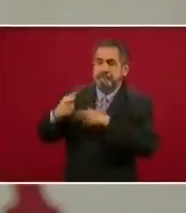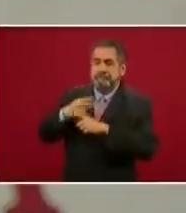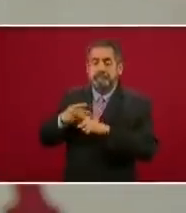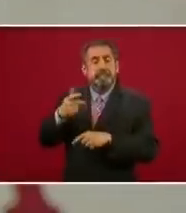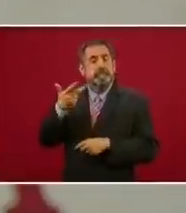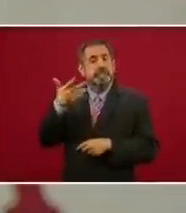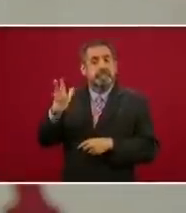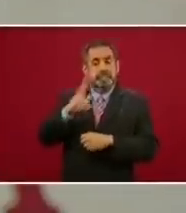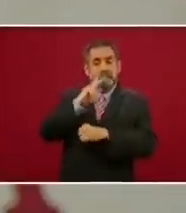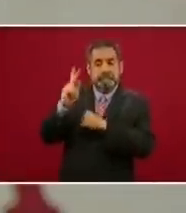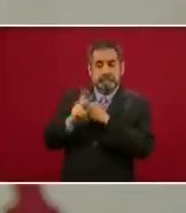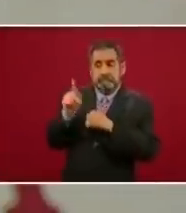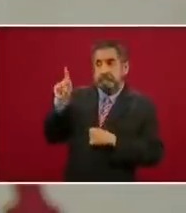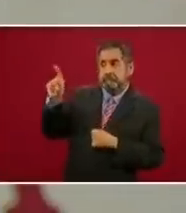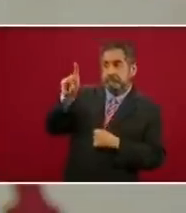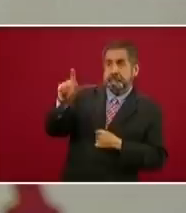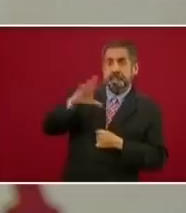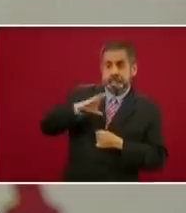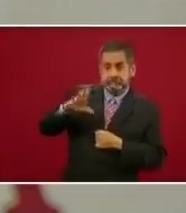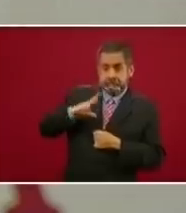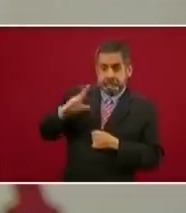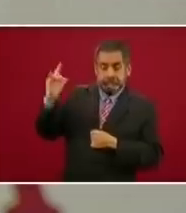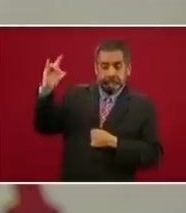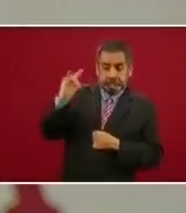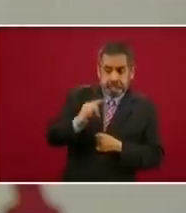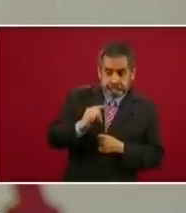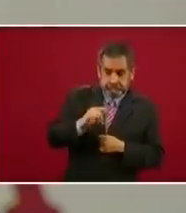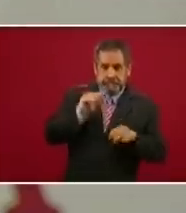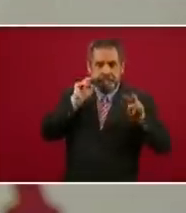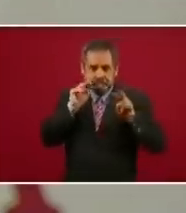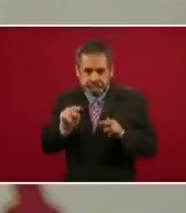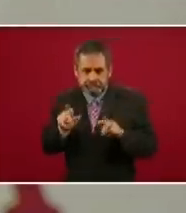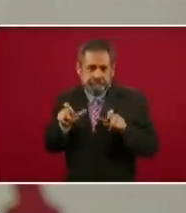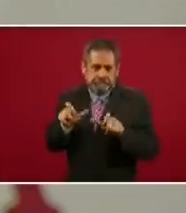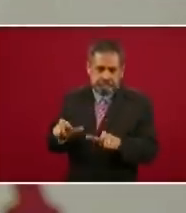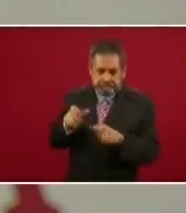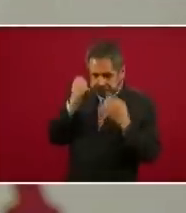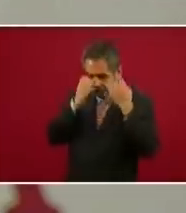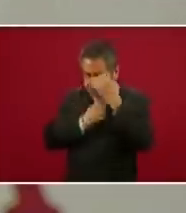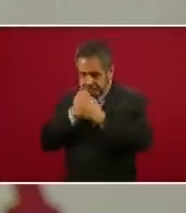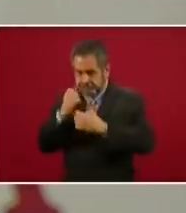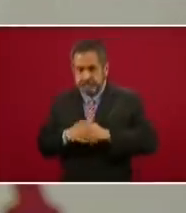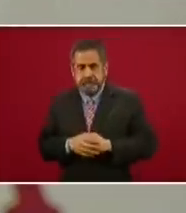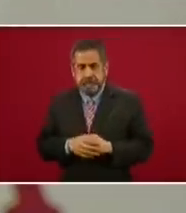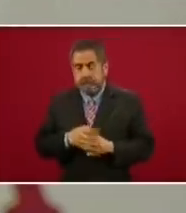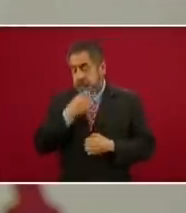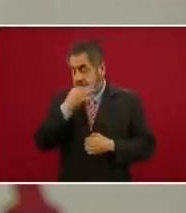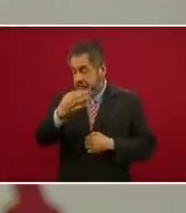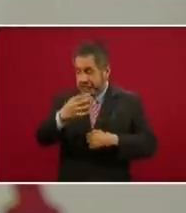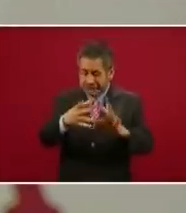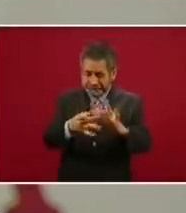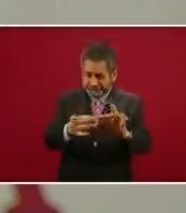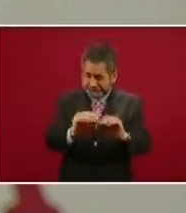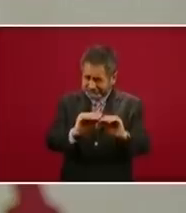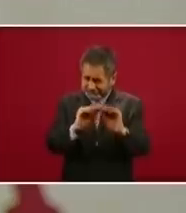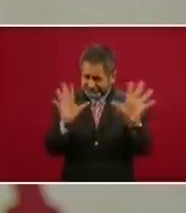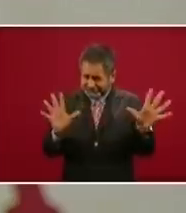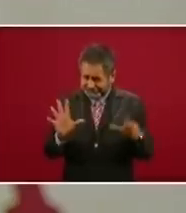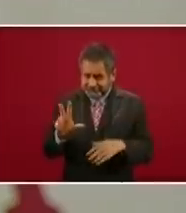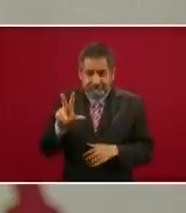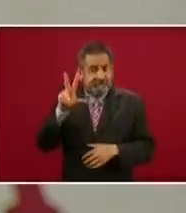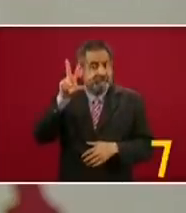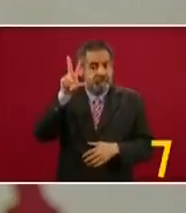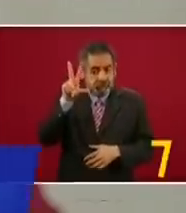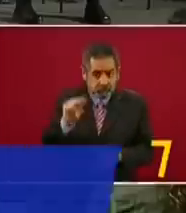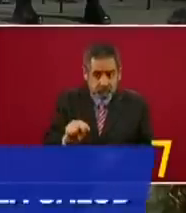que el gobierno de México, a diferencia de otros países que han cerrado sus fronteras y restringido vuelos, no actuará de esa forma. No